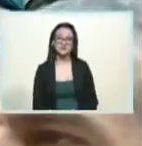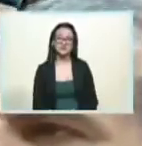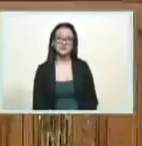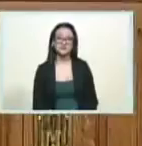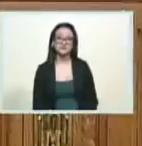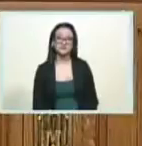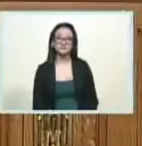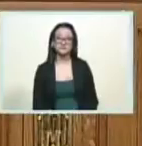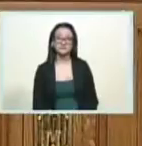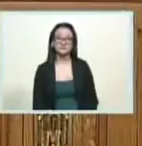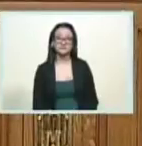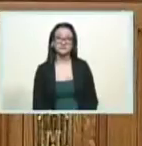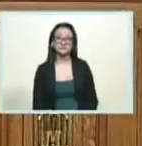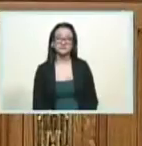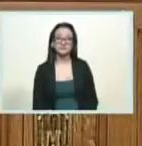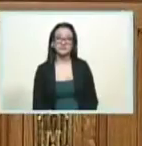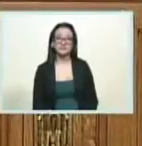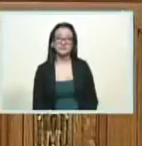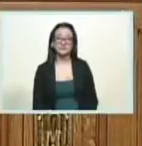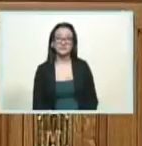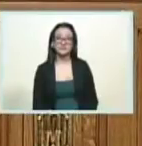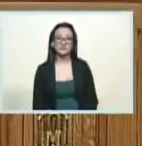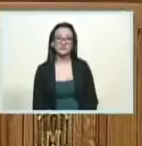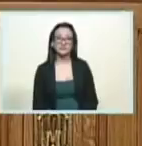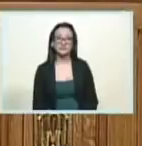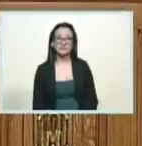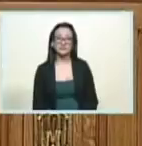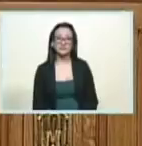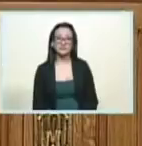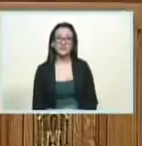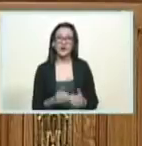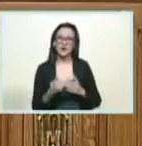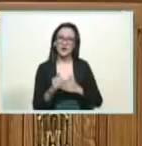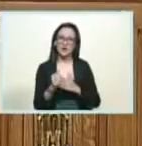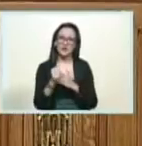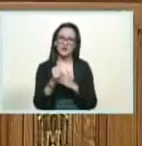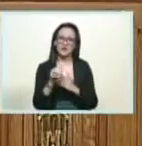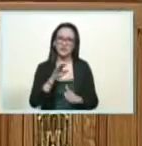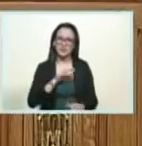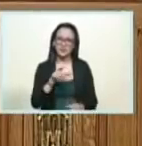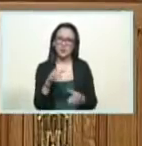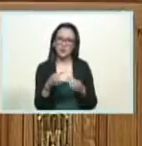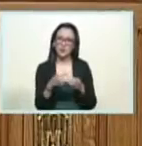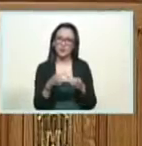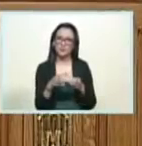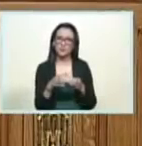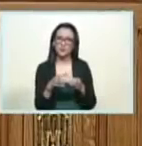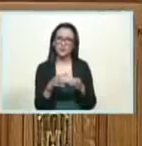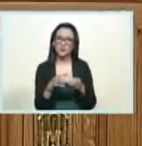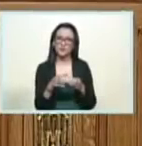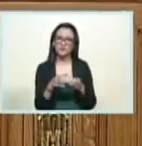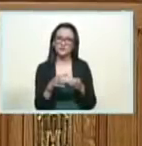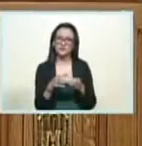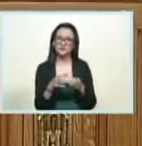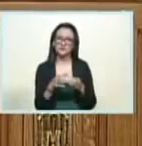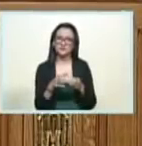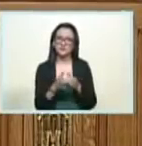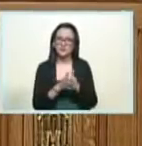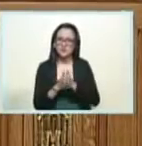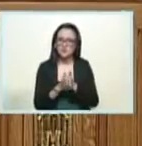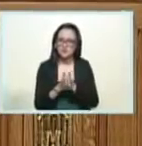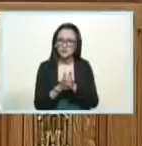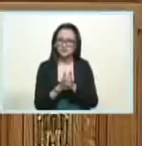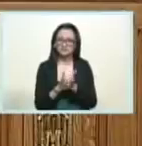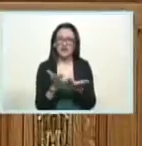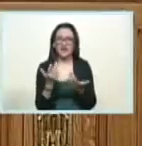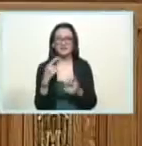Y no había declaración que hicieran los líderes de esa derecha conspirativa, hoy